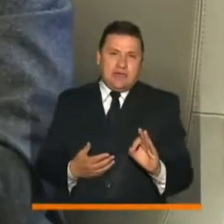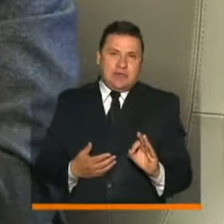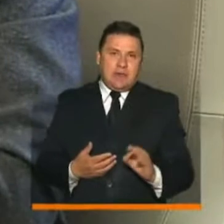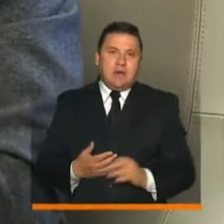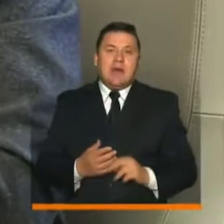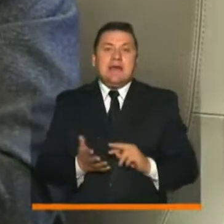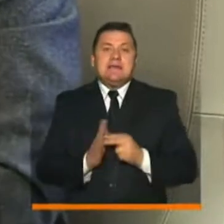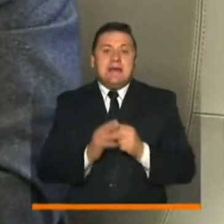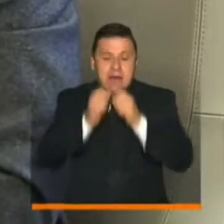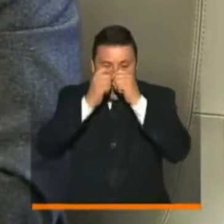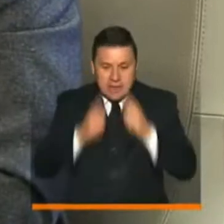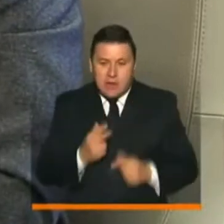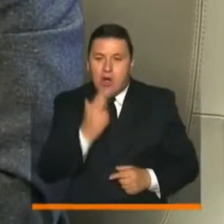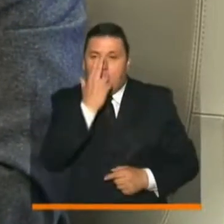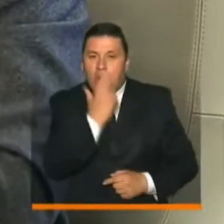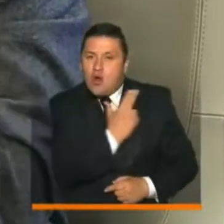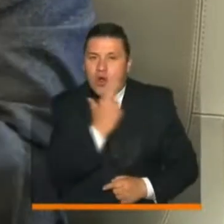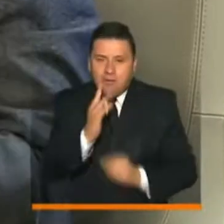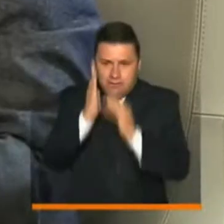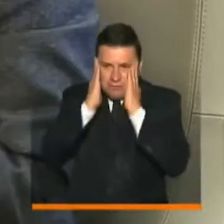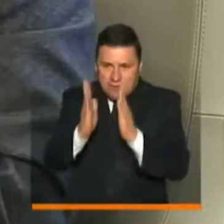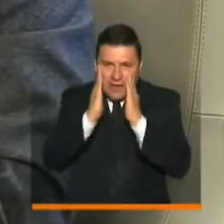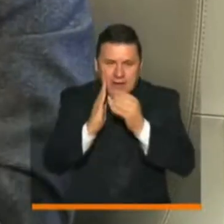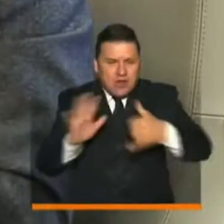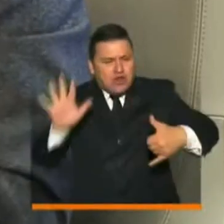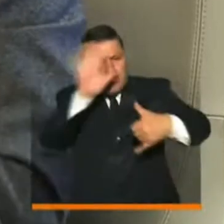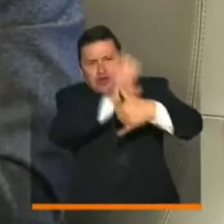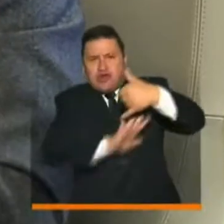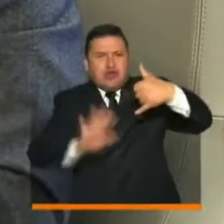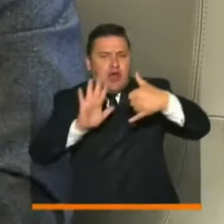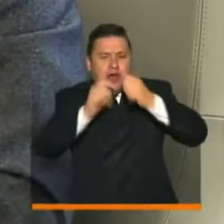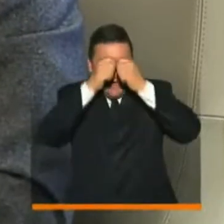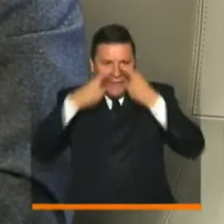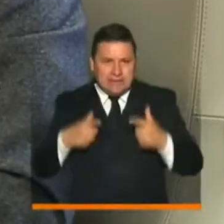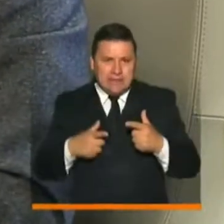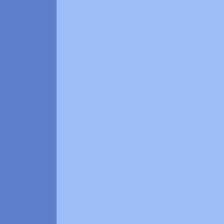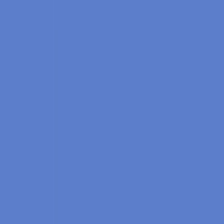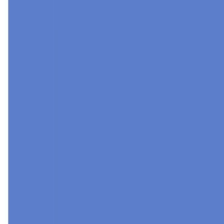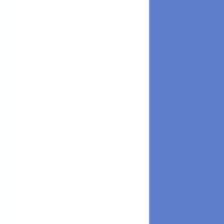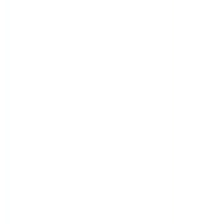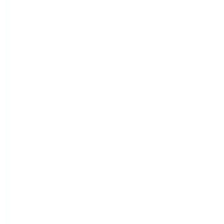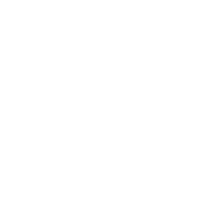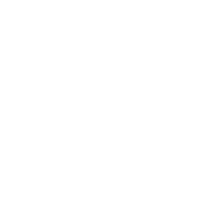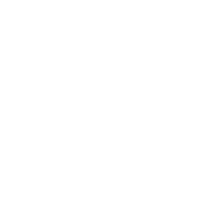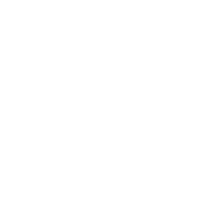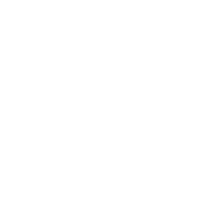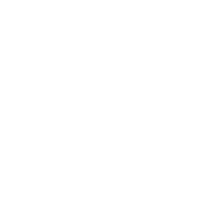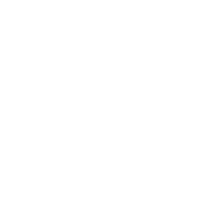compromiso de recursos del Estado como un todo en la atención de esta emergencia.